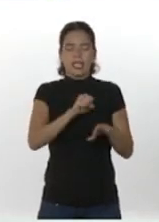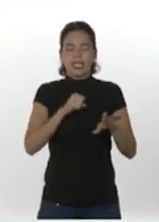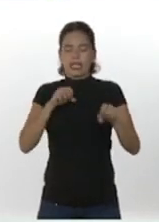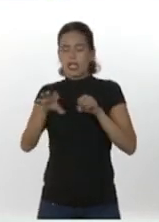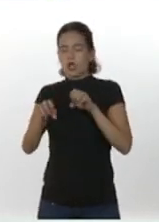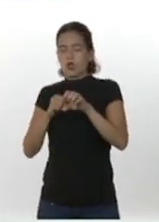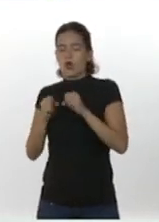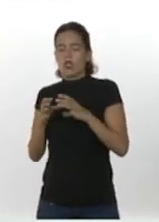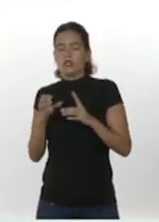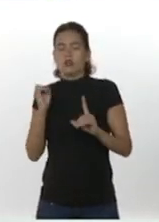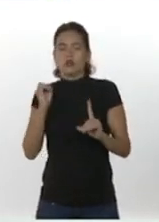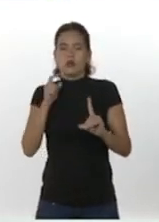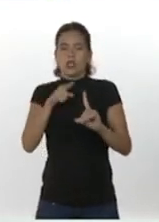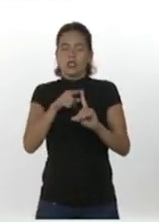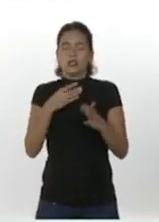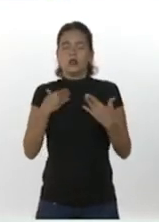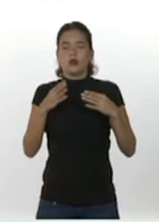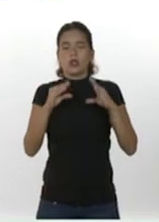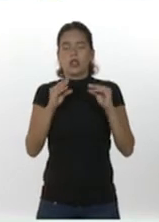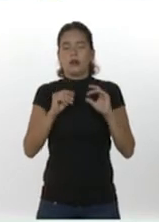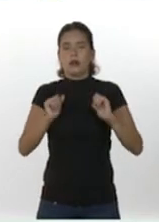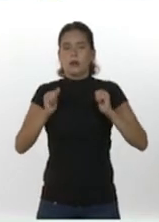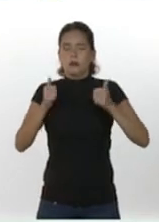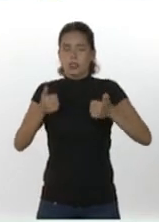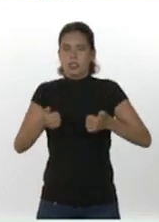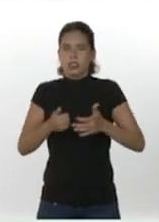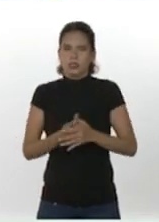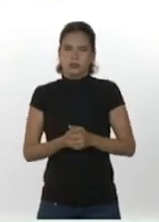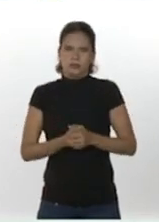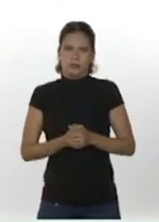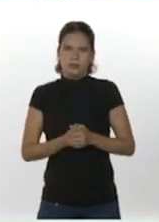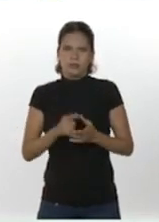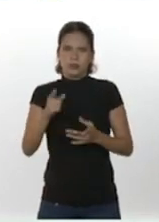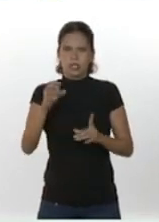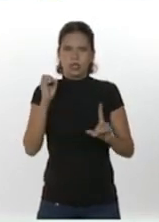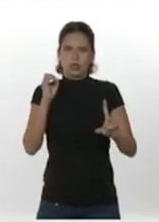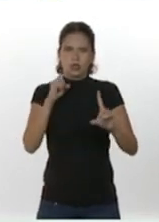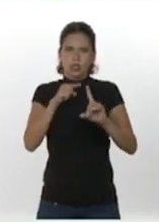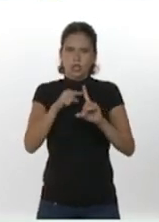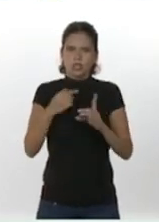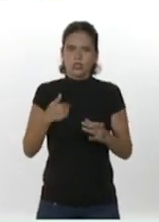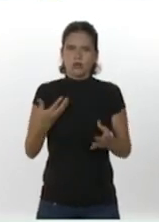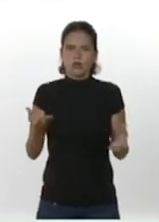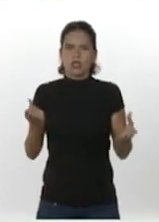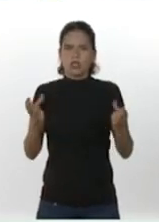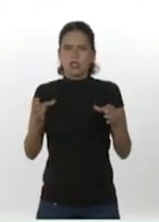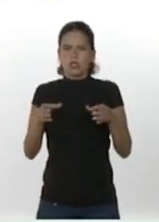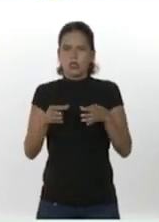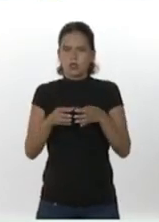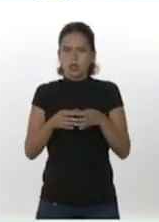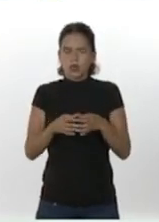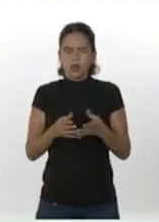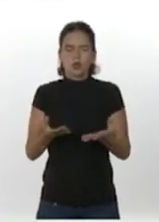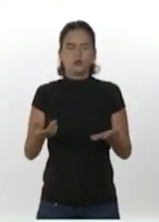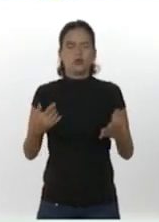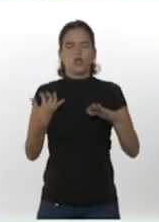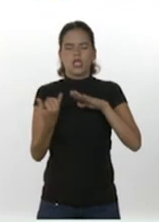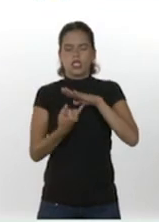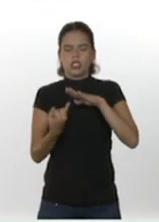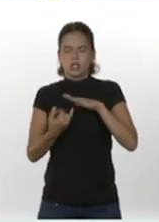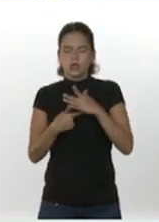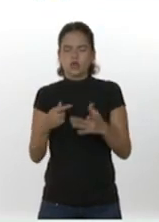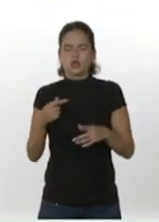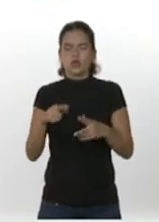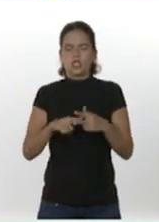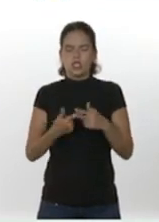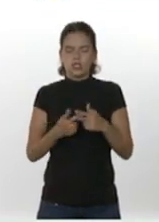esos objetivos de los que les hablaba al principio del segmento, esos objetivos que en el equipo interdisciplinario que conforma todo el personal que